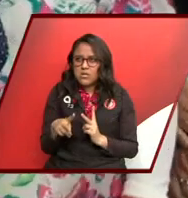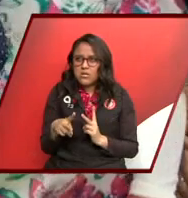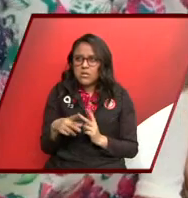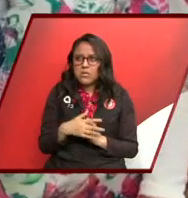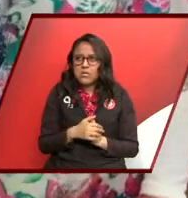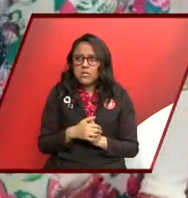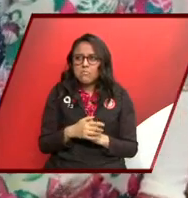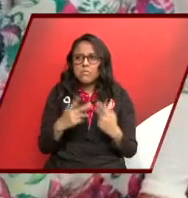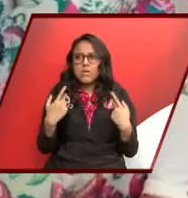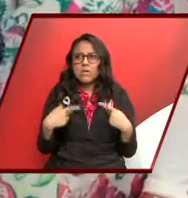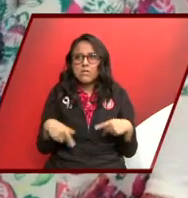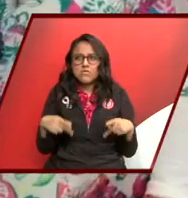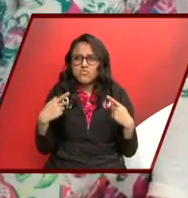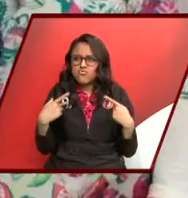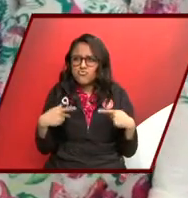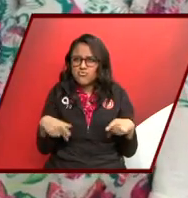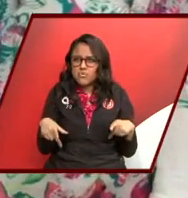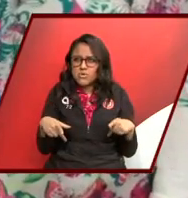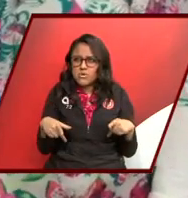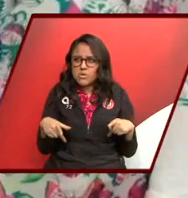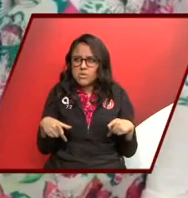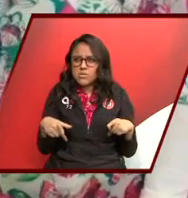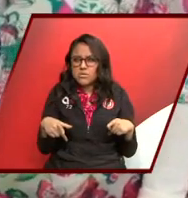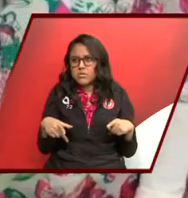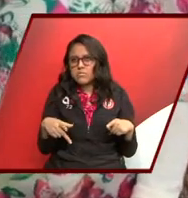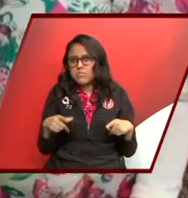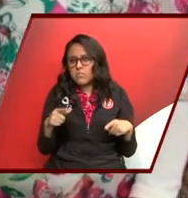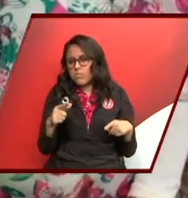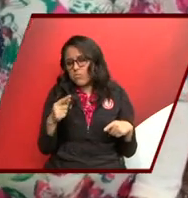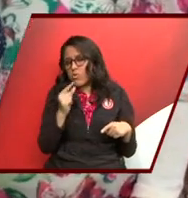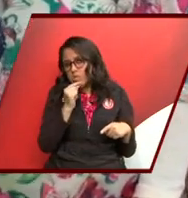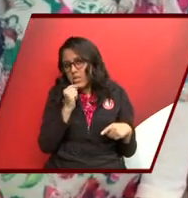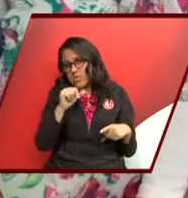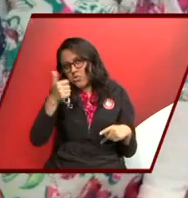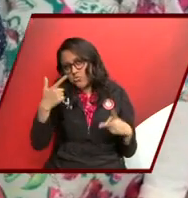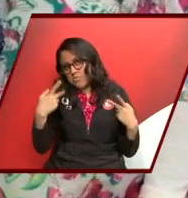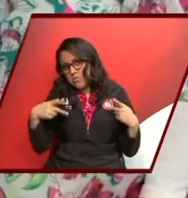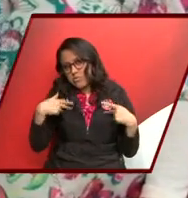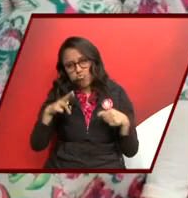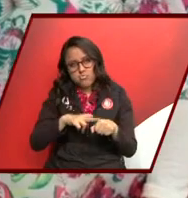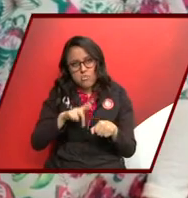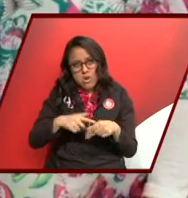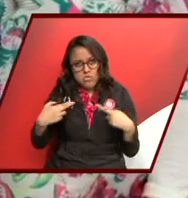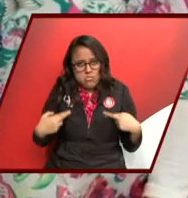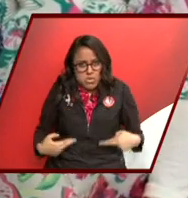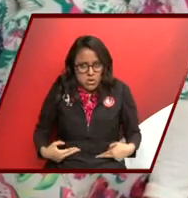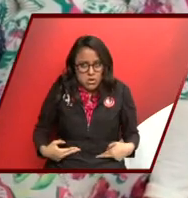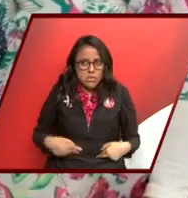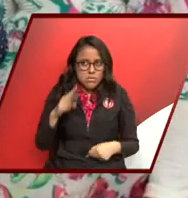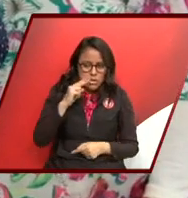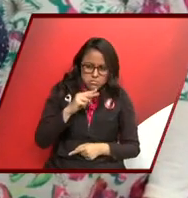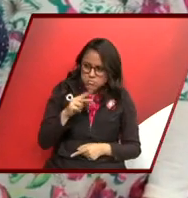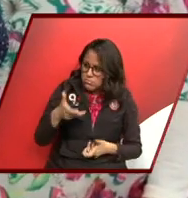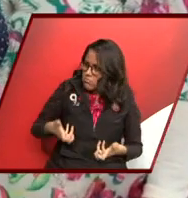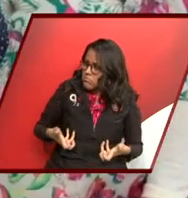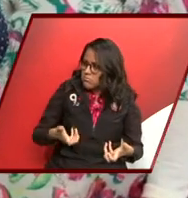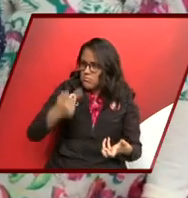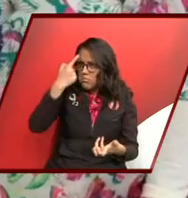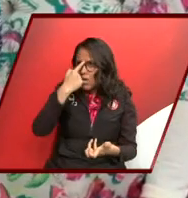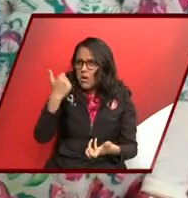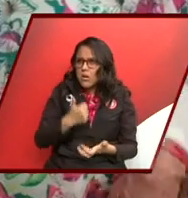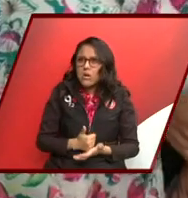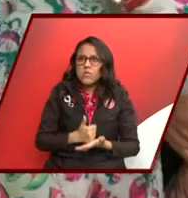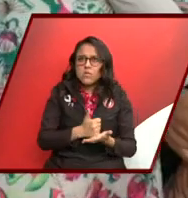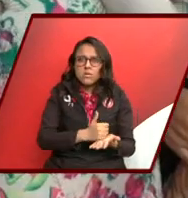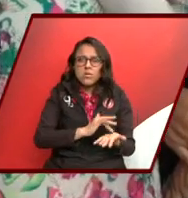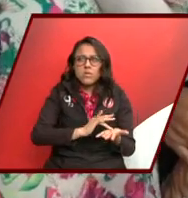de gentes de civil y policía. Quiero decir que en la calle, para apoyarnos